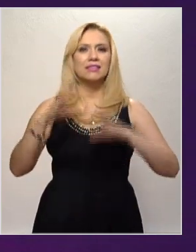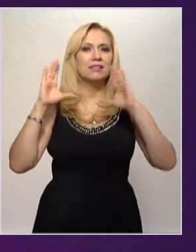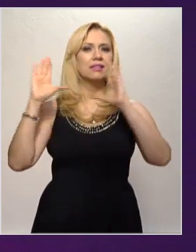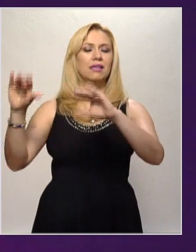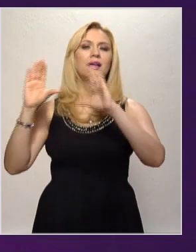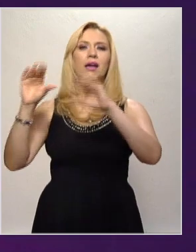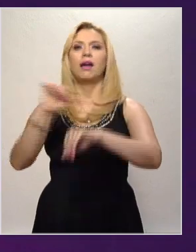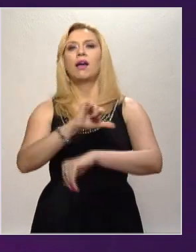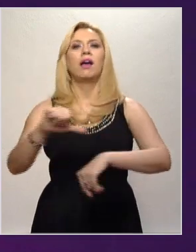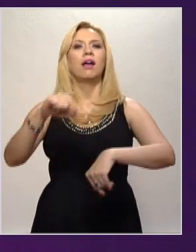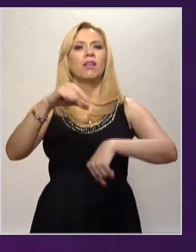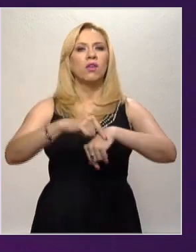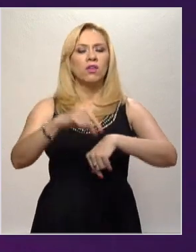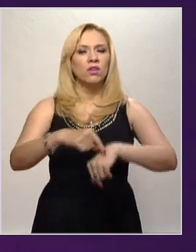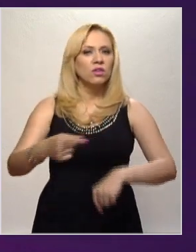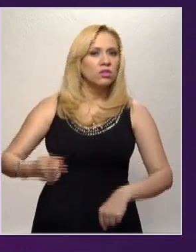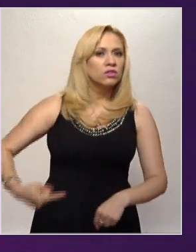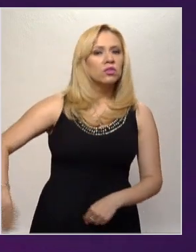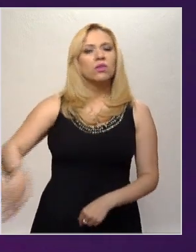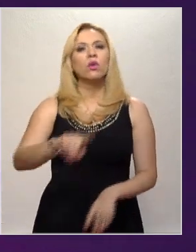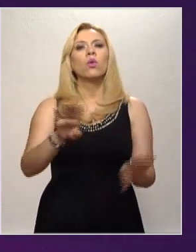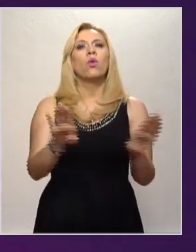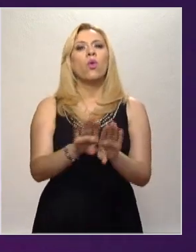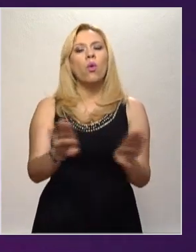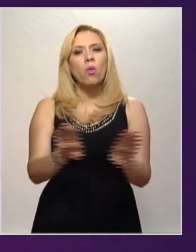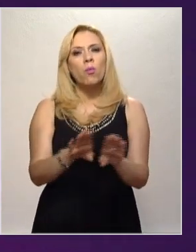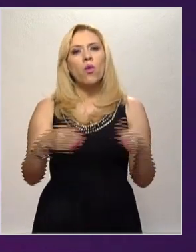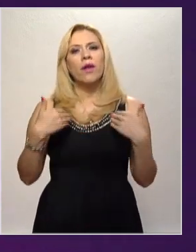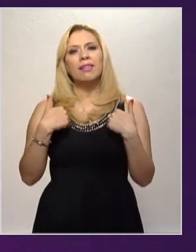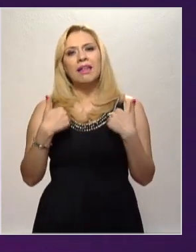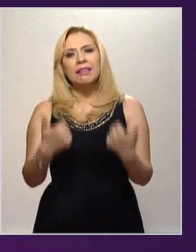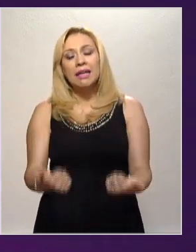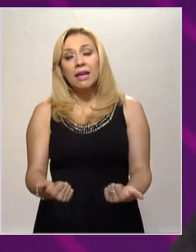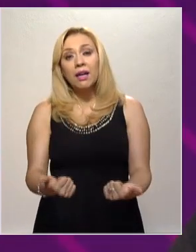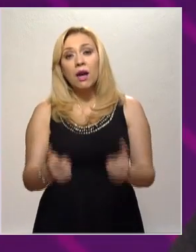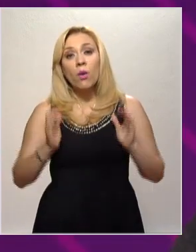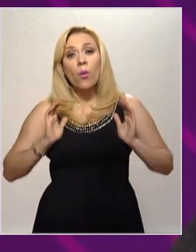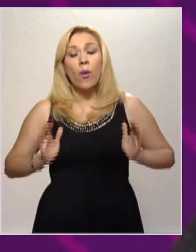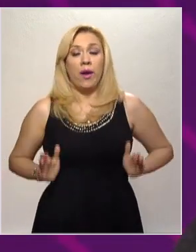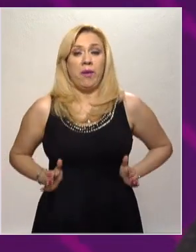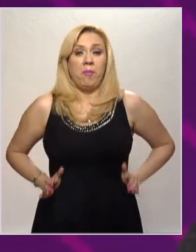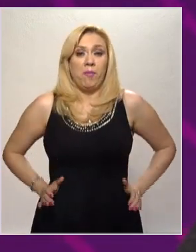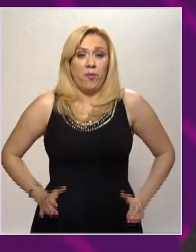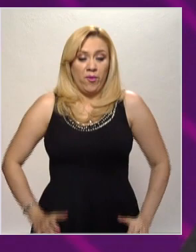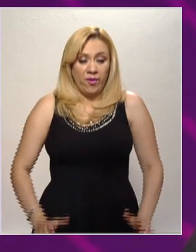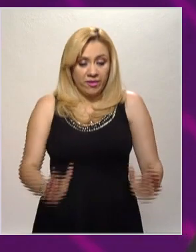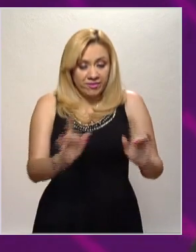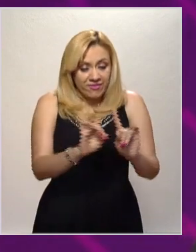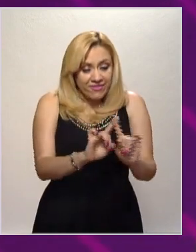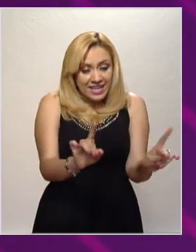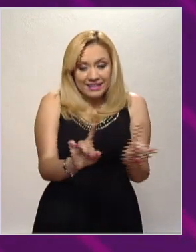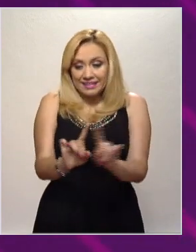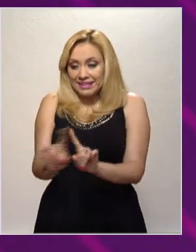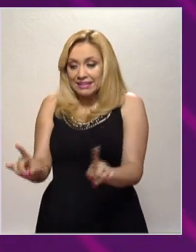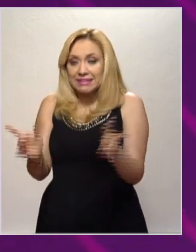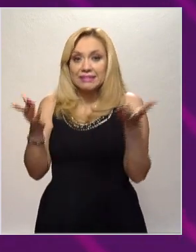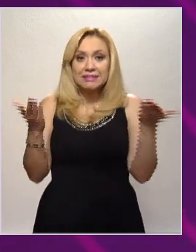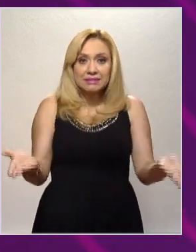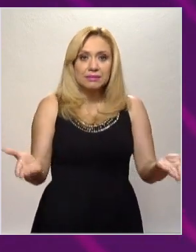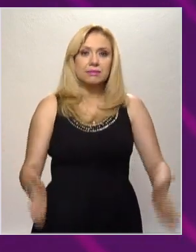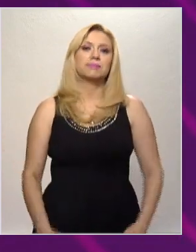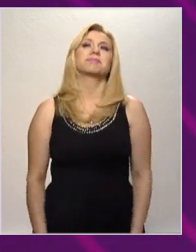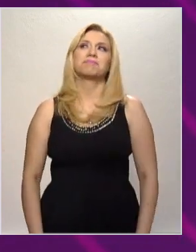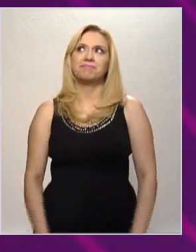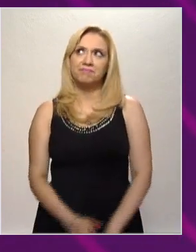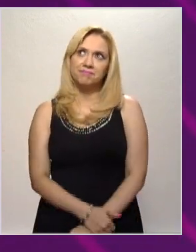de la medicina y de los médicos desde cómo es que se entiende el cuerpo con el que están Claro. tratando, ¿no? O sea, tal vez valdría la pena